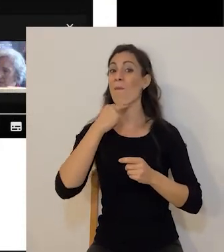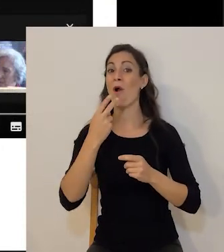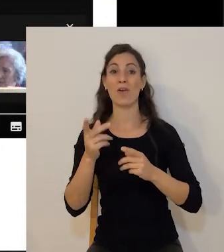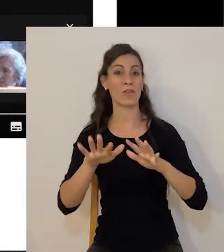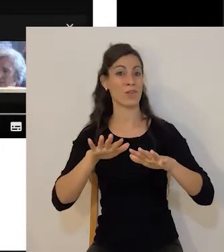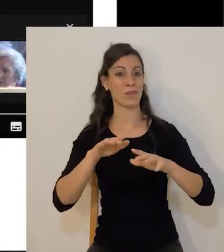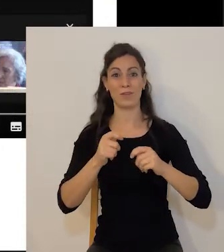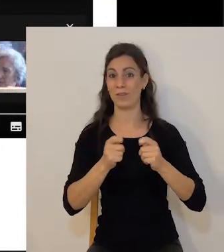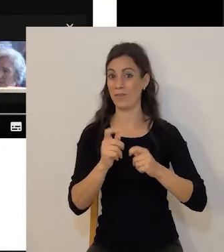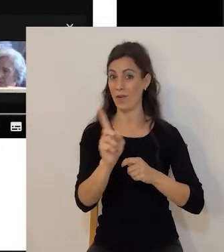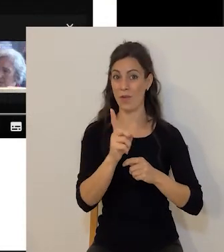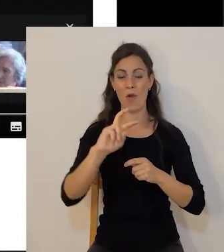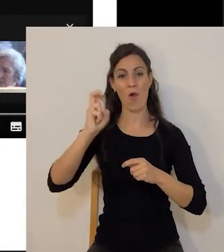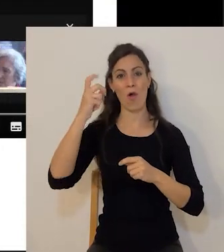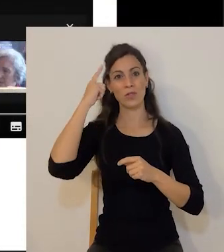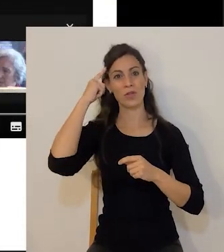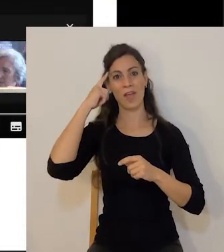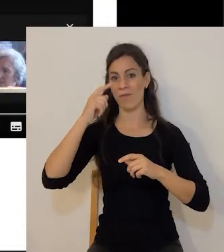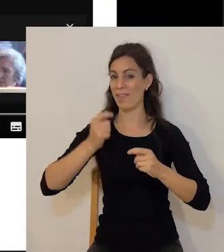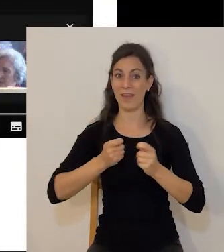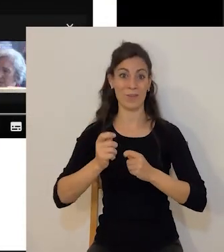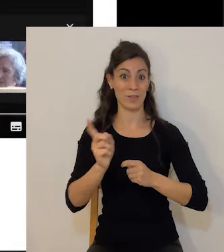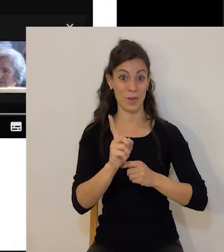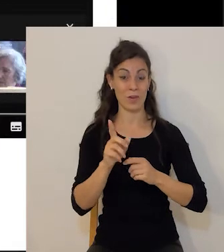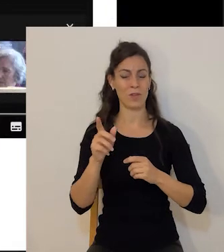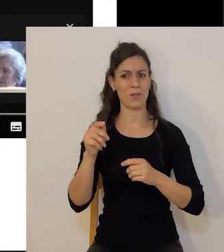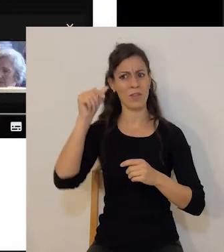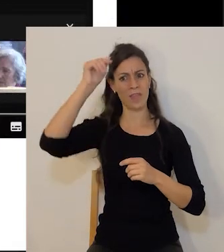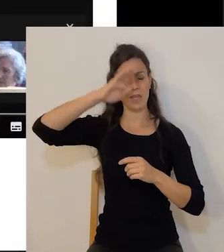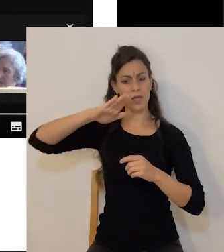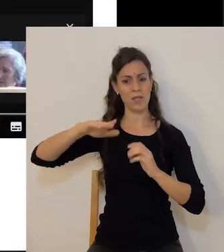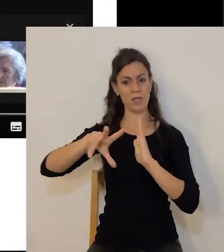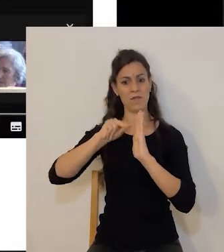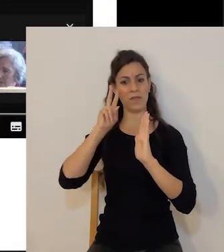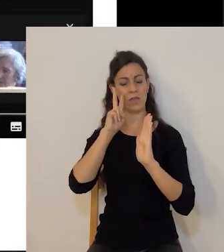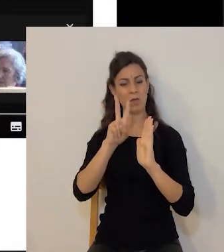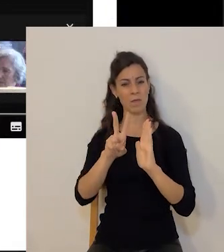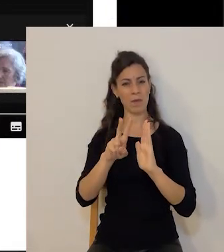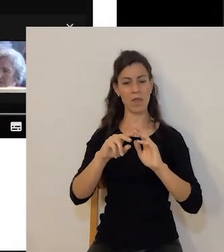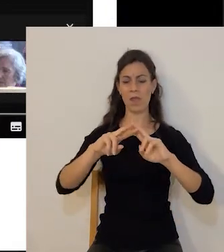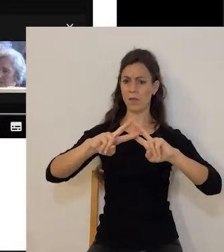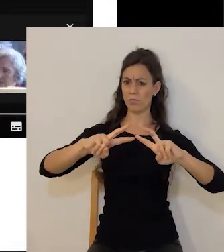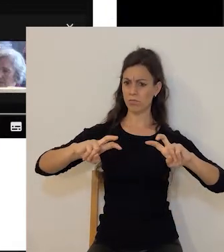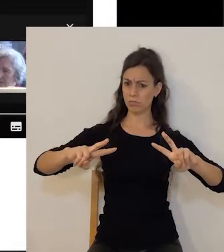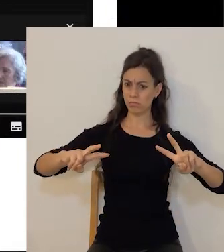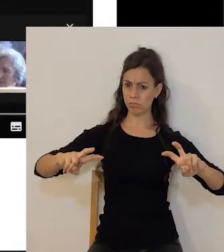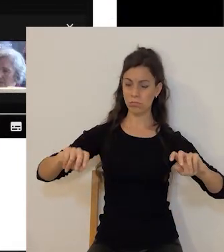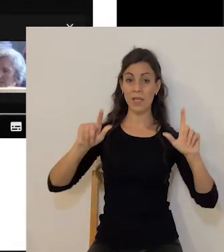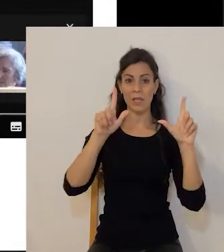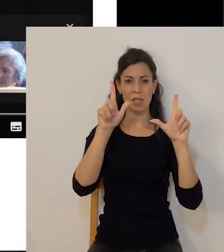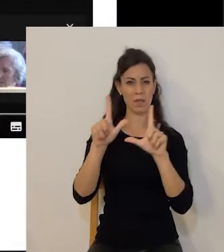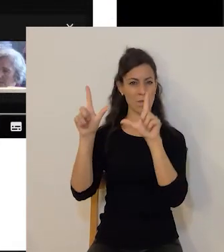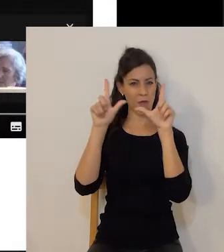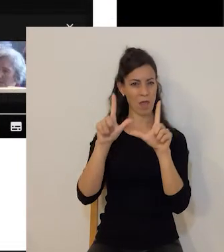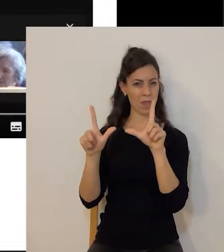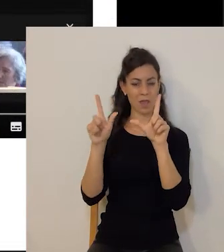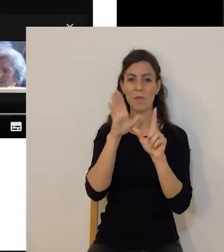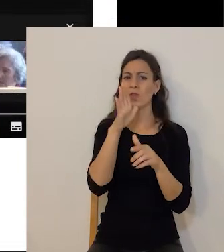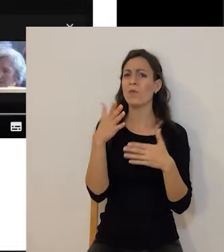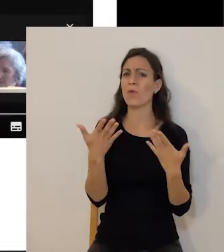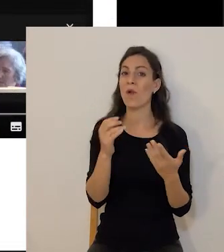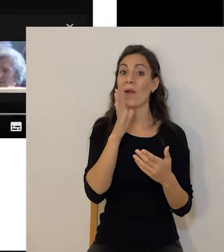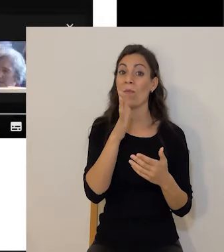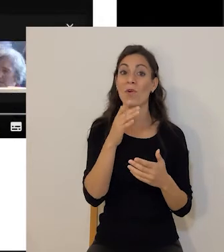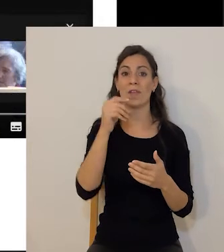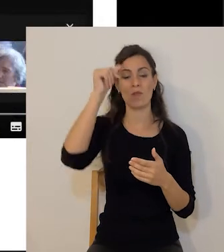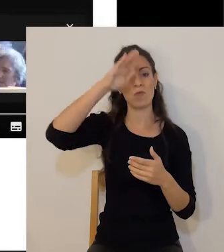la cabeza, y entonces los niños los hago que me analicen cada imagen de este vídeo. ¿Por qué? Porque si a un